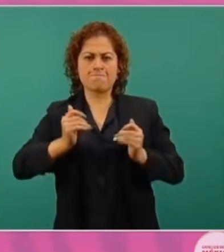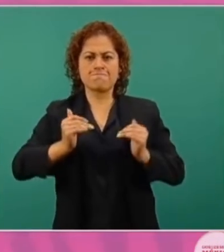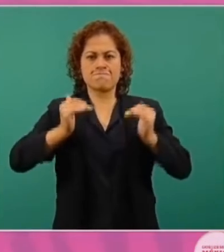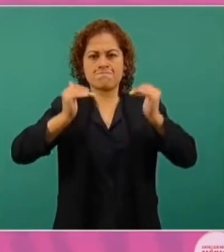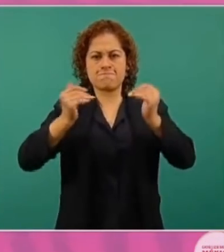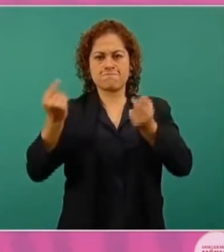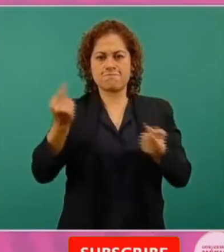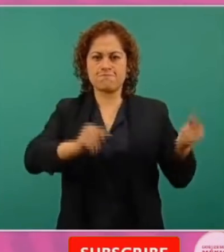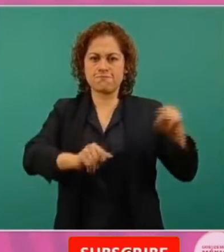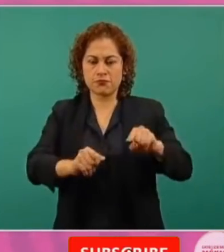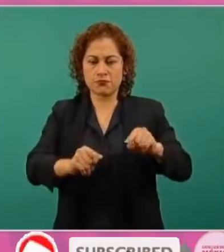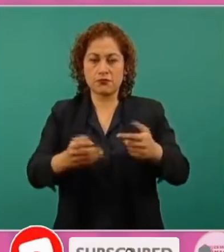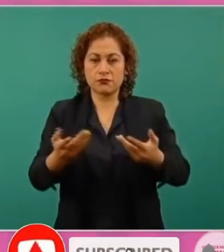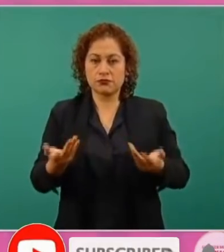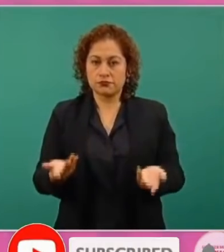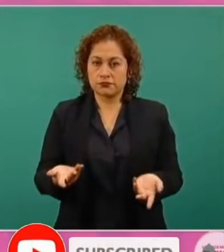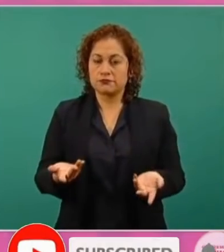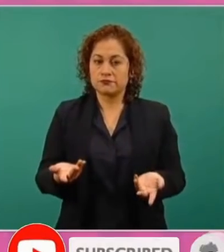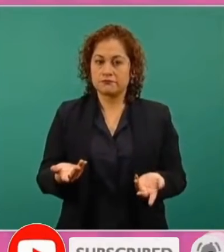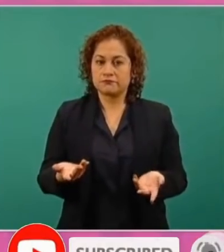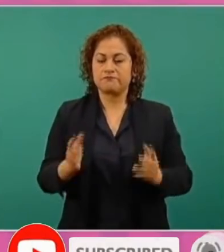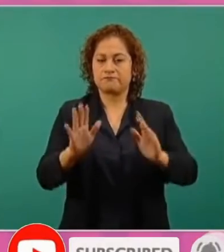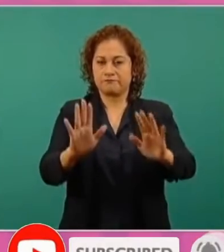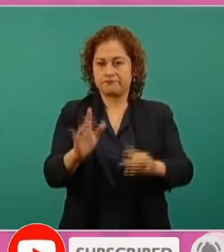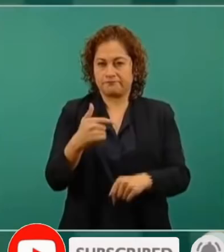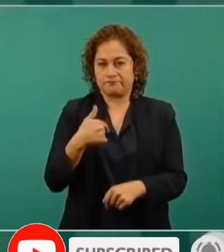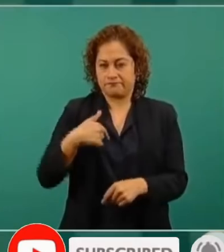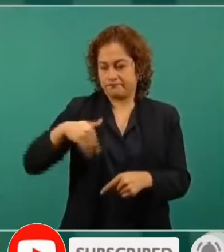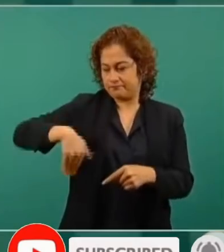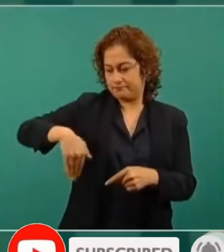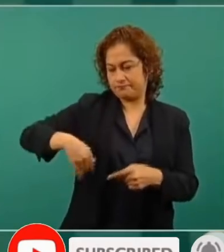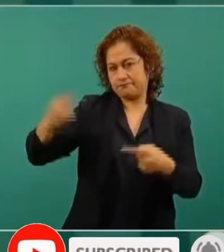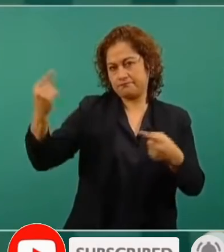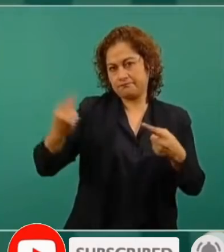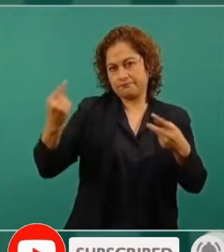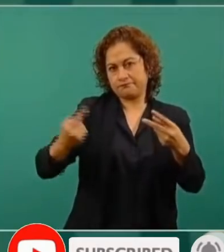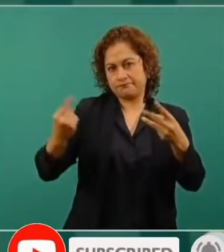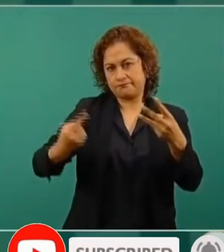Podrían, con estos elementos que les comentamos, que ocultan,